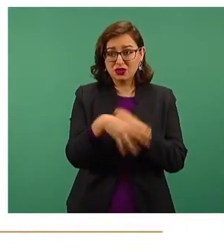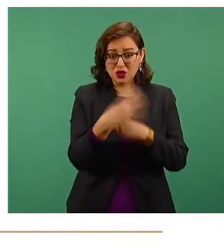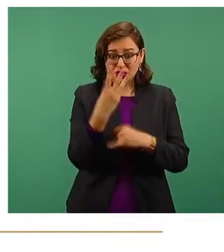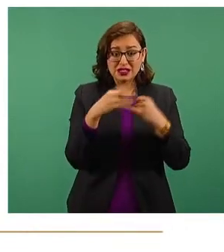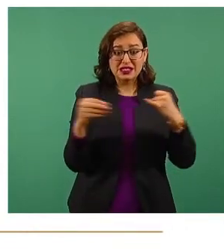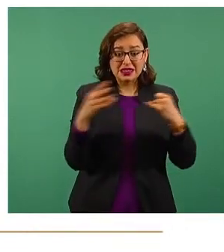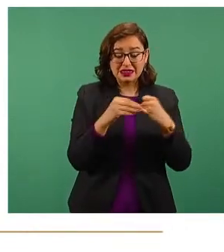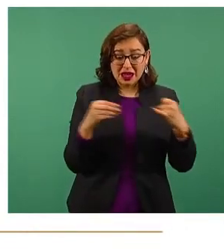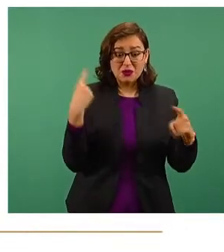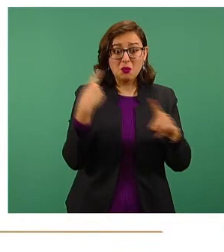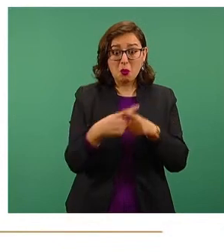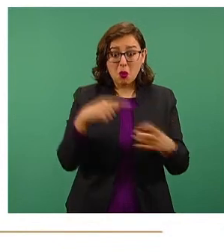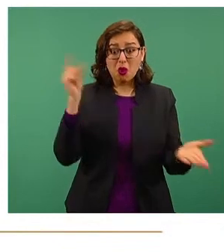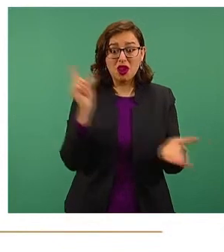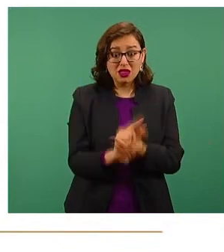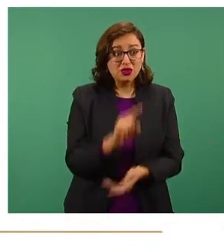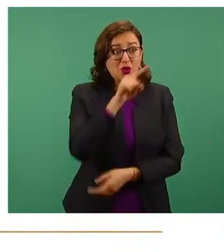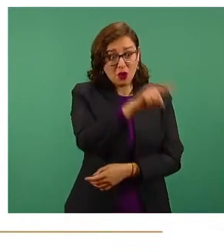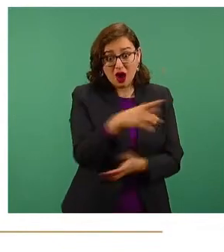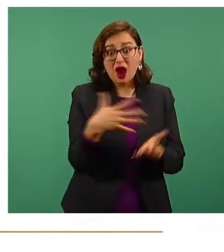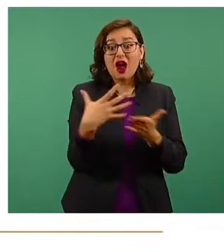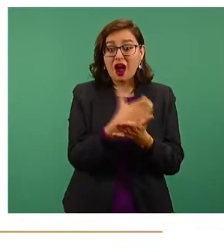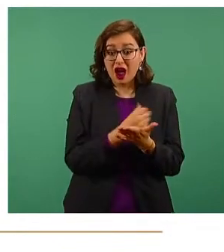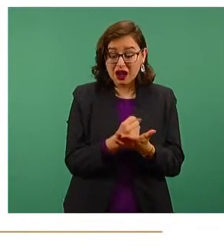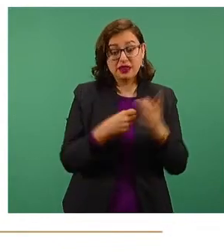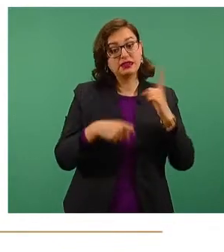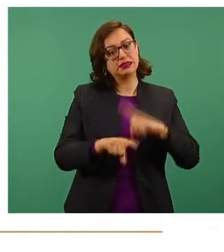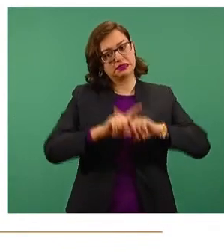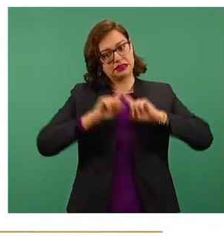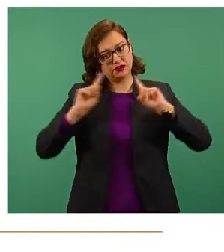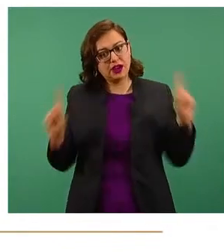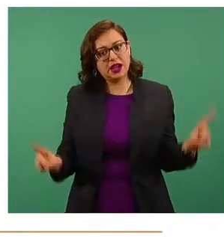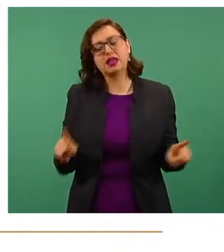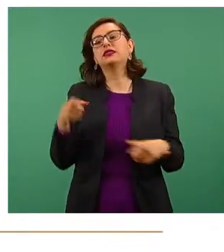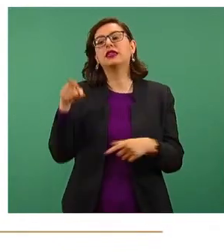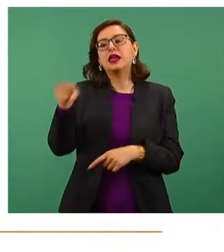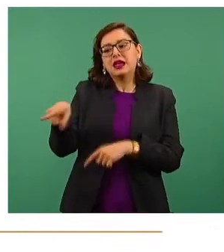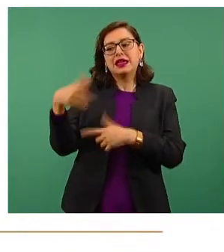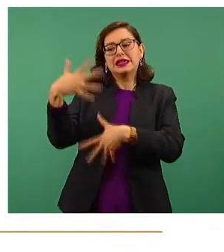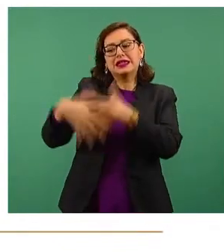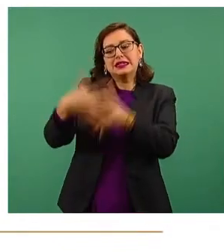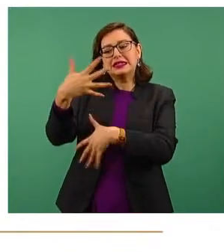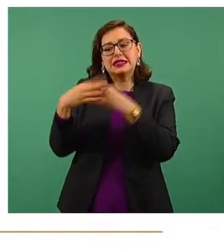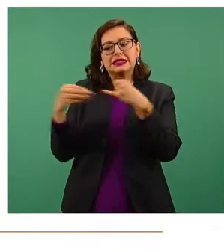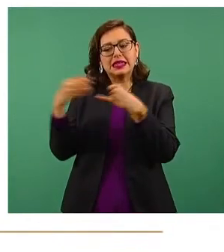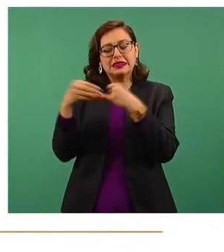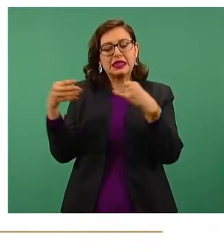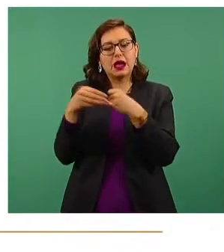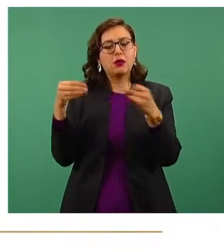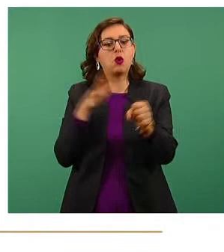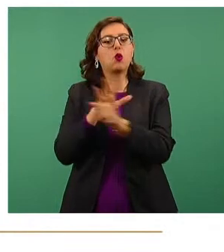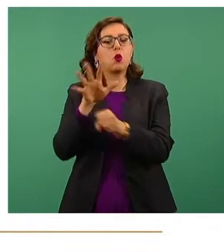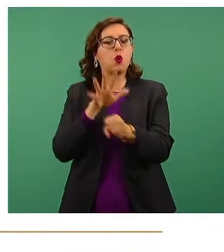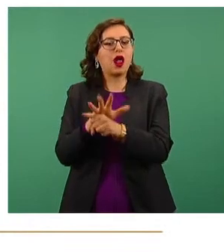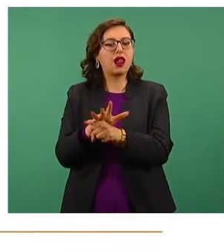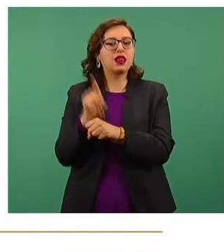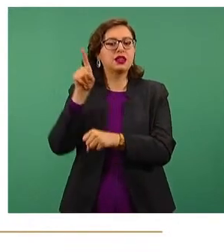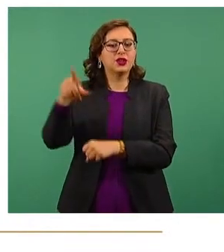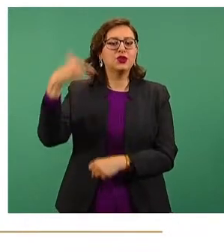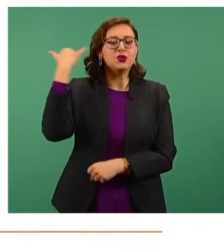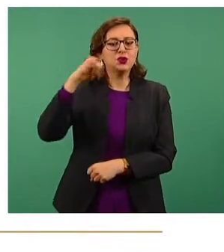centavos tienen de margen, comparado con los 15 centavos de margen que tiene franquicia Pemex